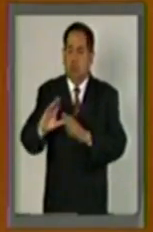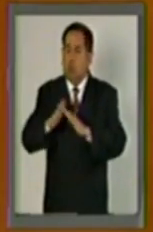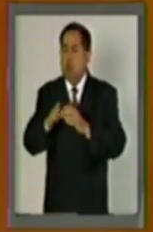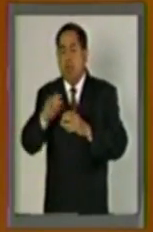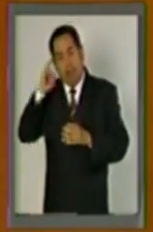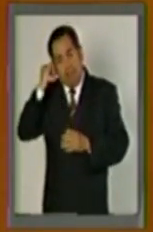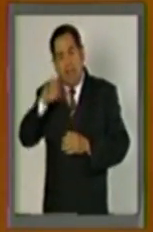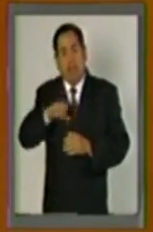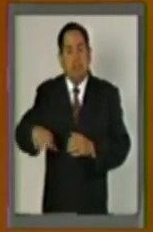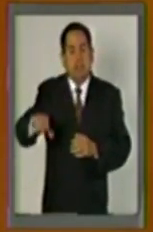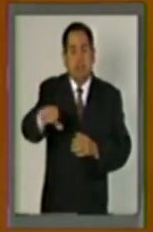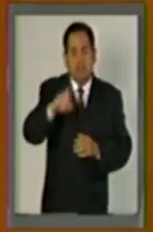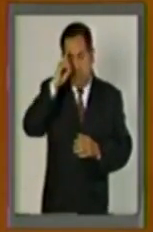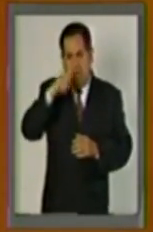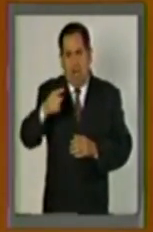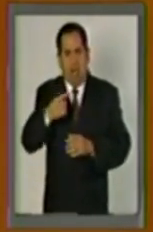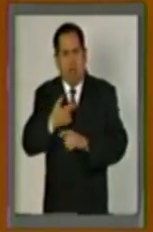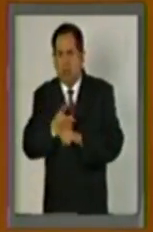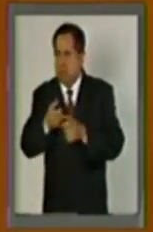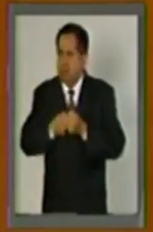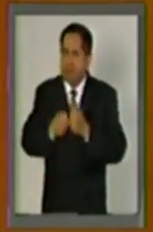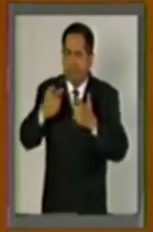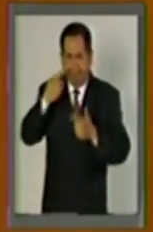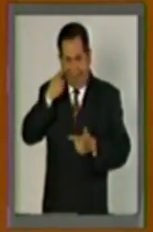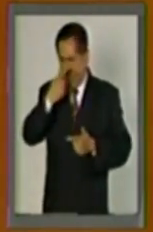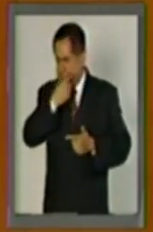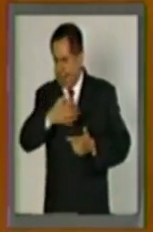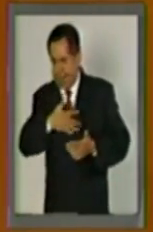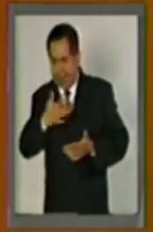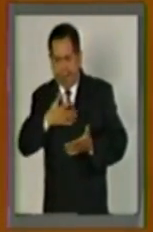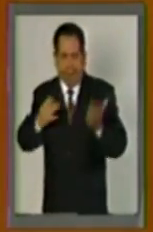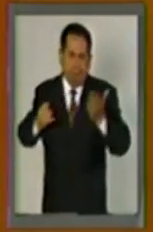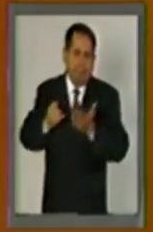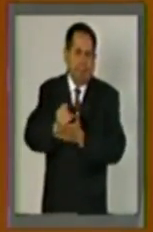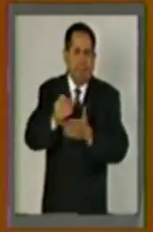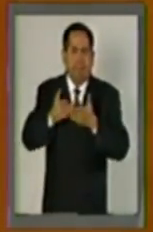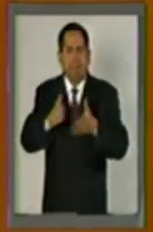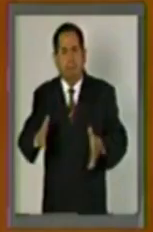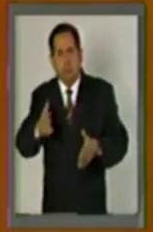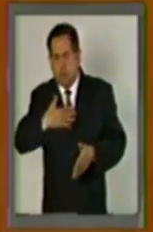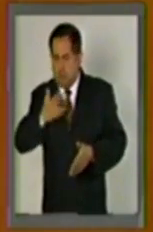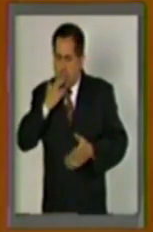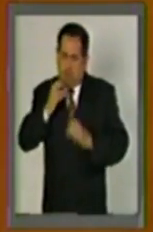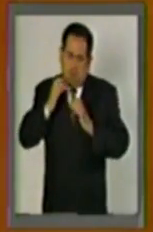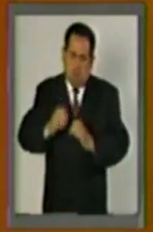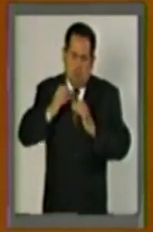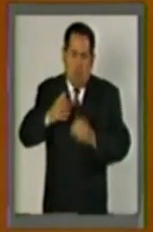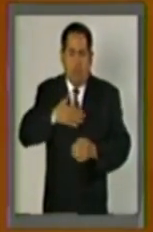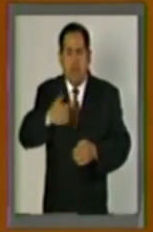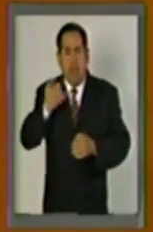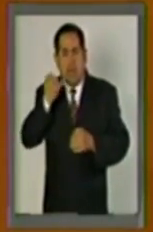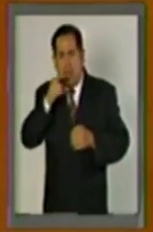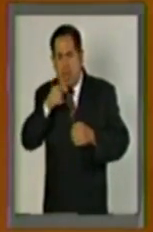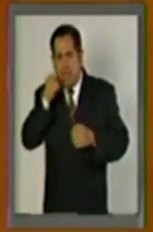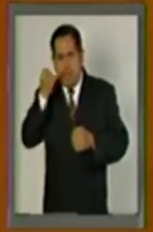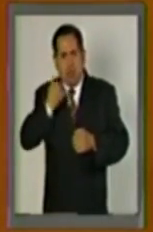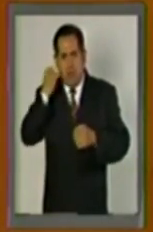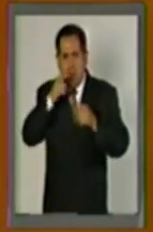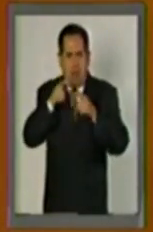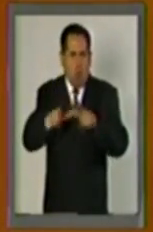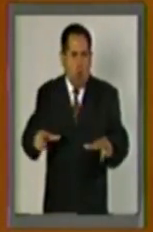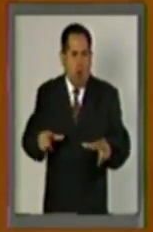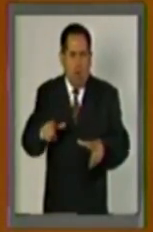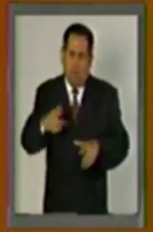comunidades indígenas a la libre determinación, a su autonomía, a preservar y enriquecer sus lenguas originarias,